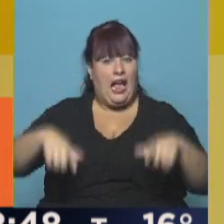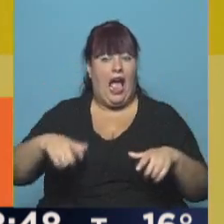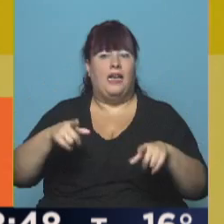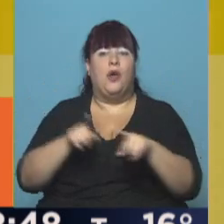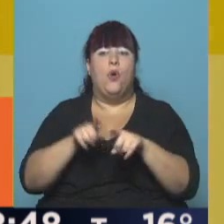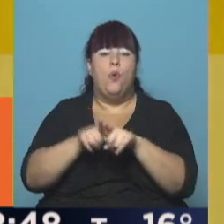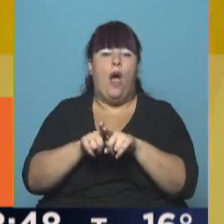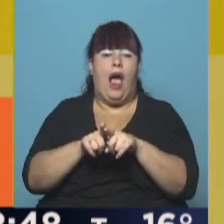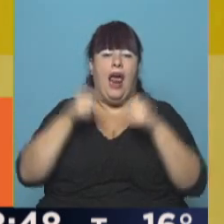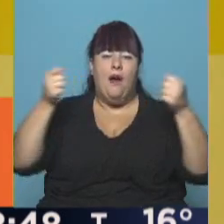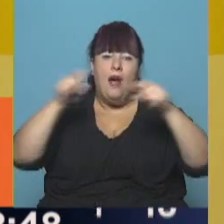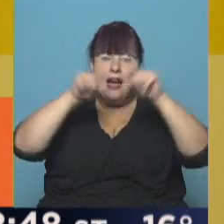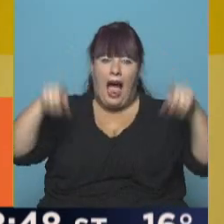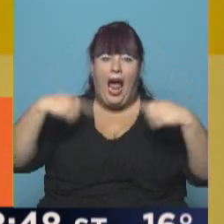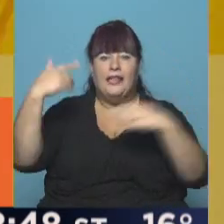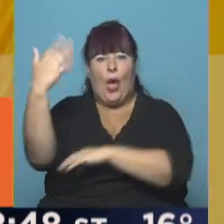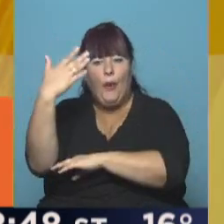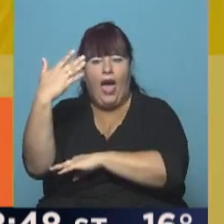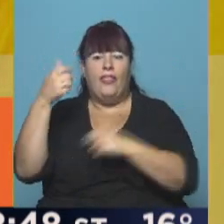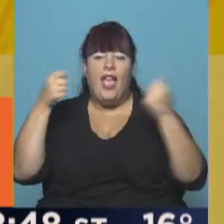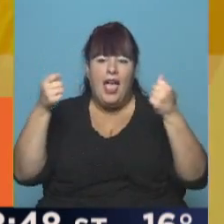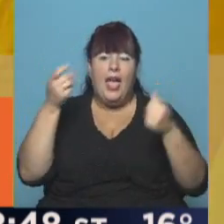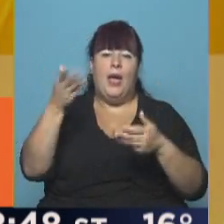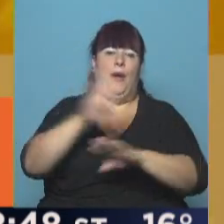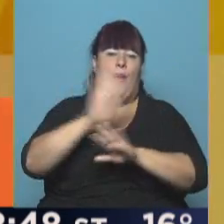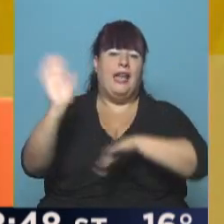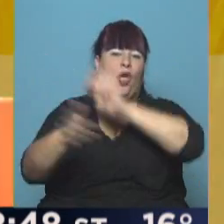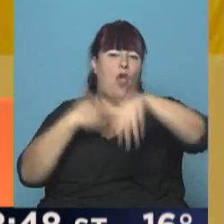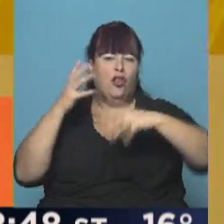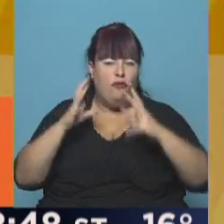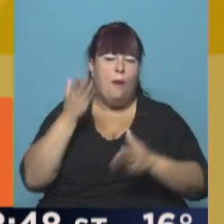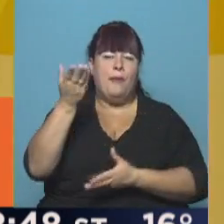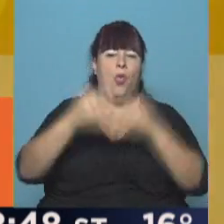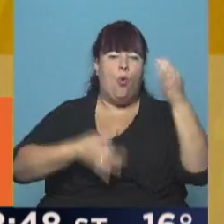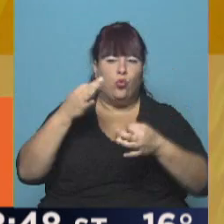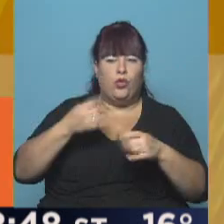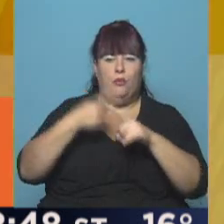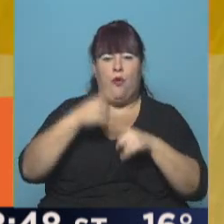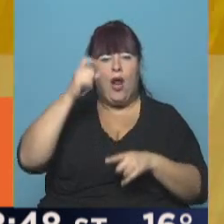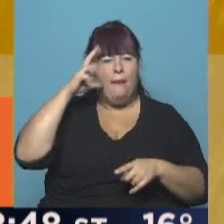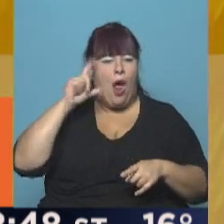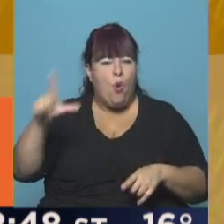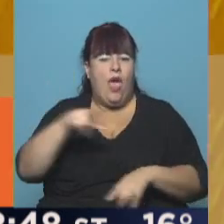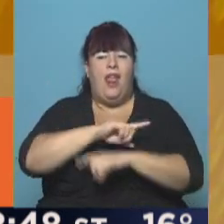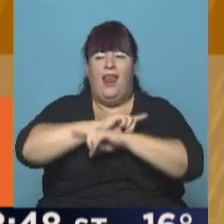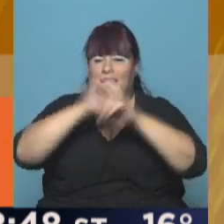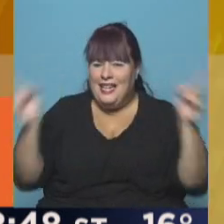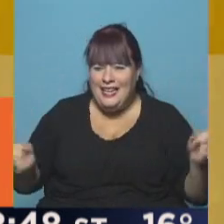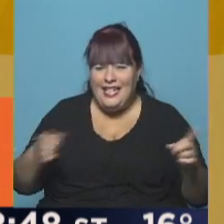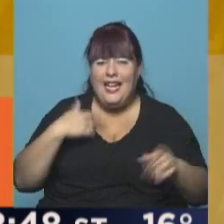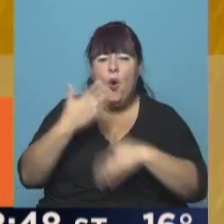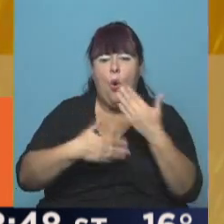con una pancarta, una bandera, un cartel pidiendo que se acabe la violencia del fútbol, pidiendo justicia por Emanuel. Ni siquiera